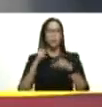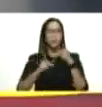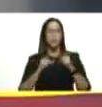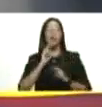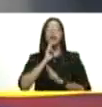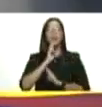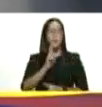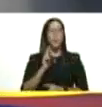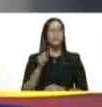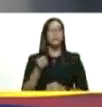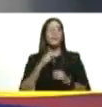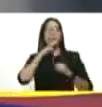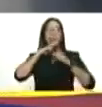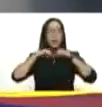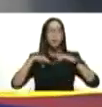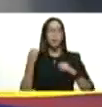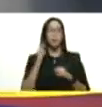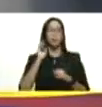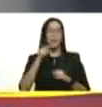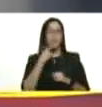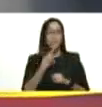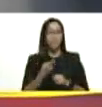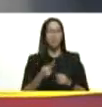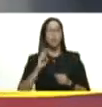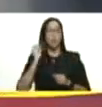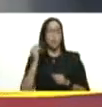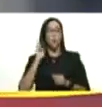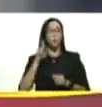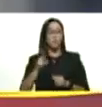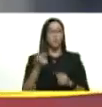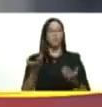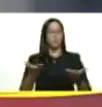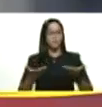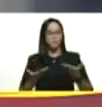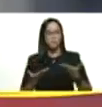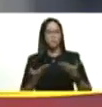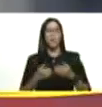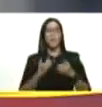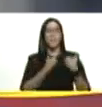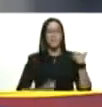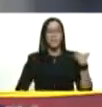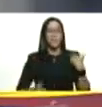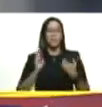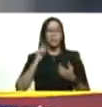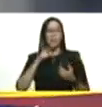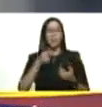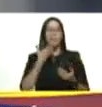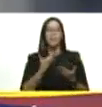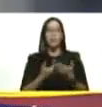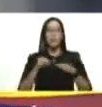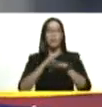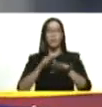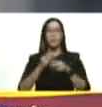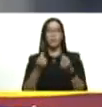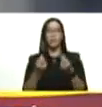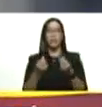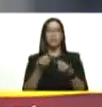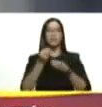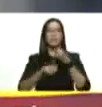frente al bloqueo económico. Tal como usted nos instruyó, presidente, usted pidió que el Ministerio de Finanzas constituyera un fondo